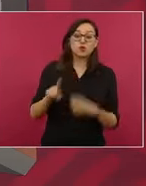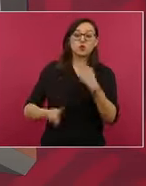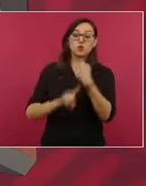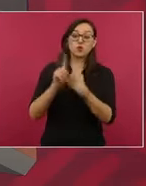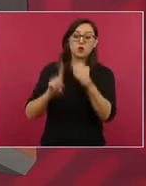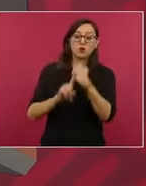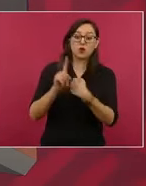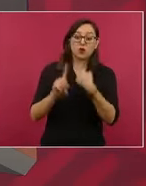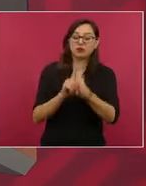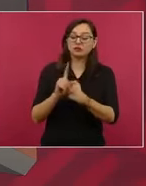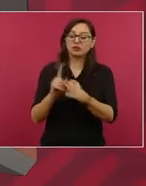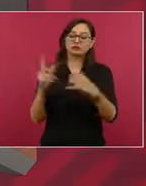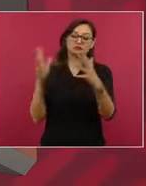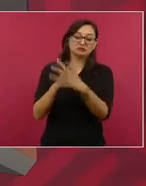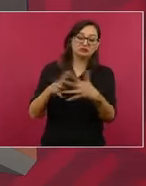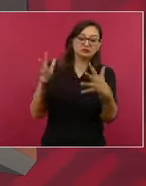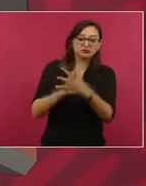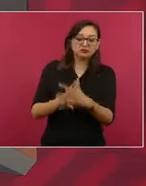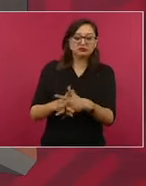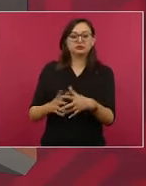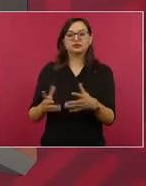de Rusia con Ucrania